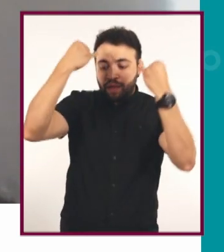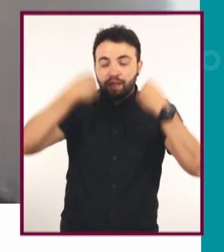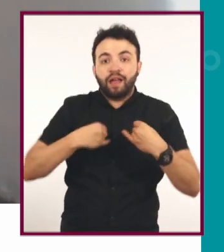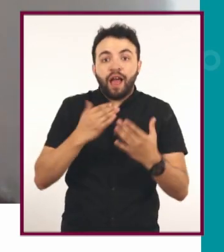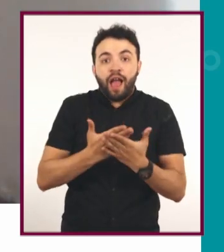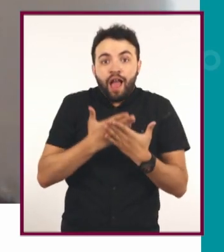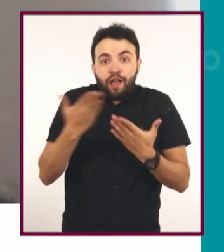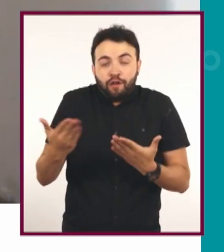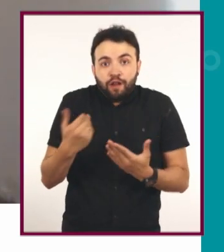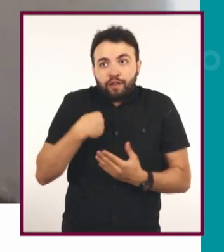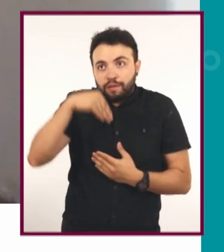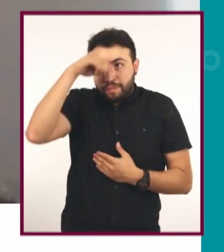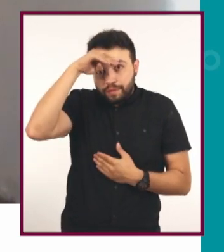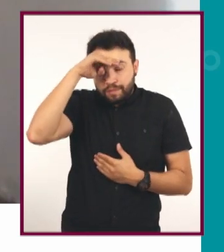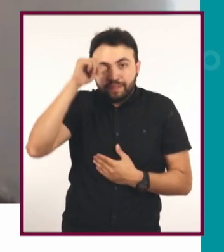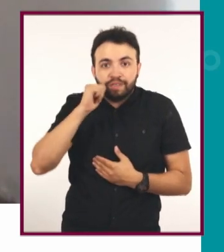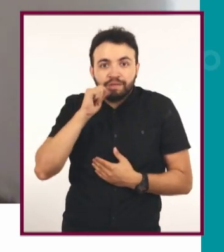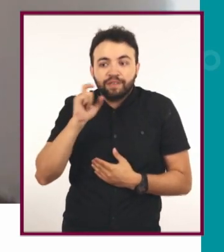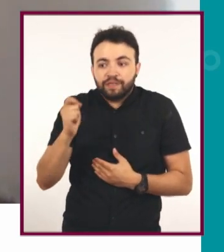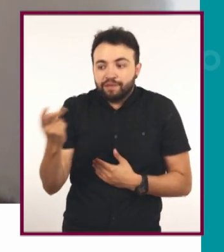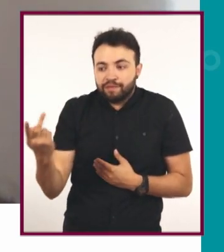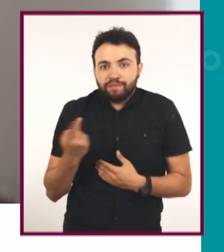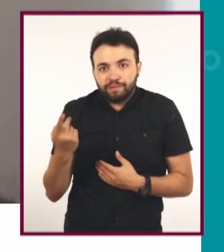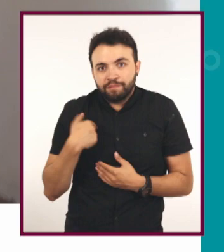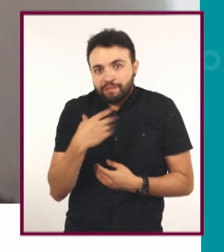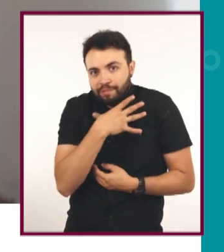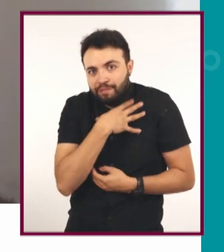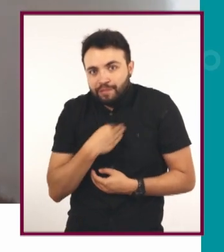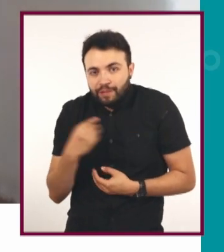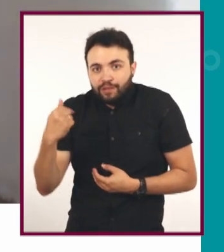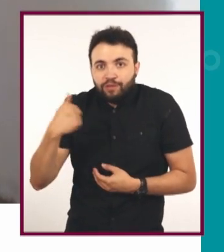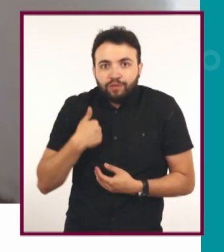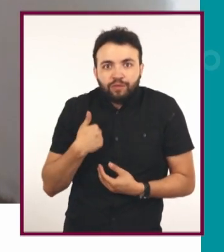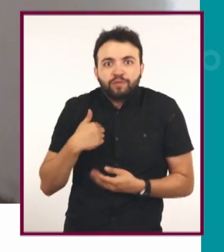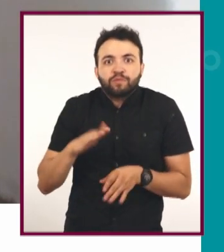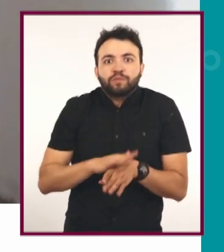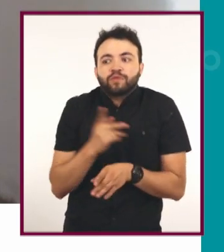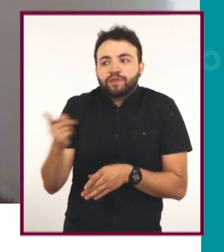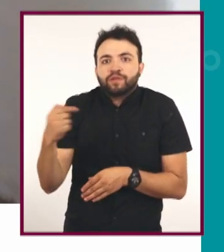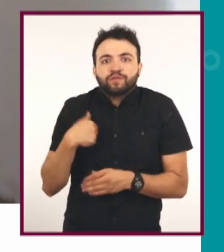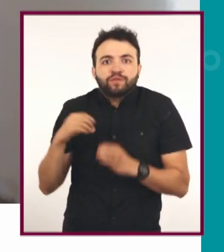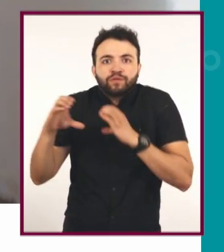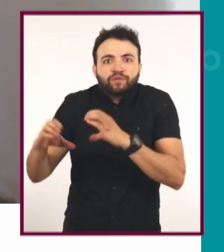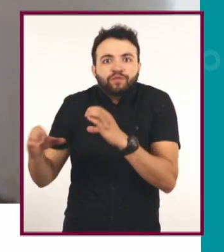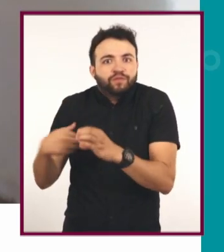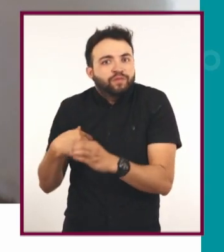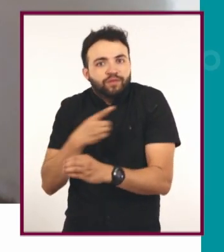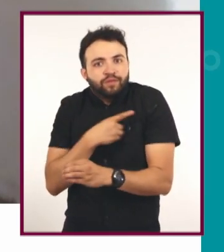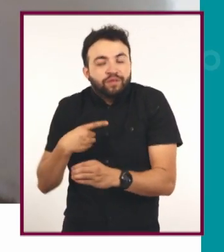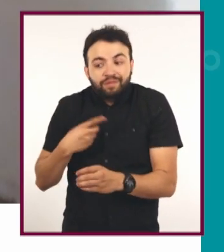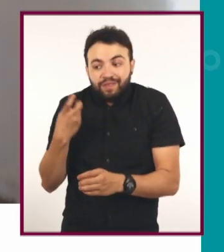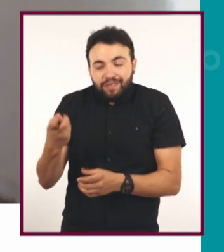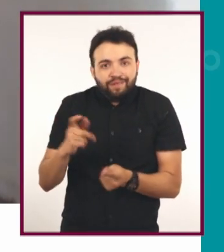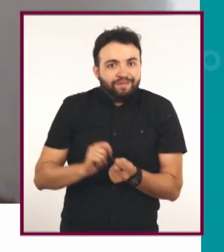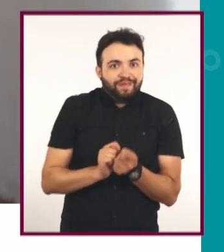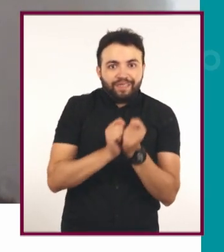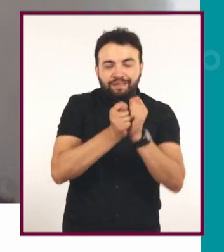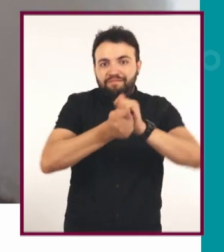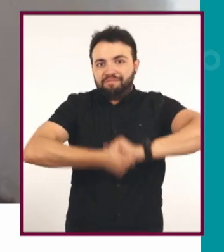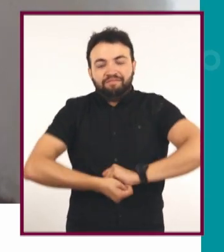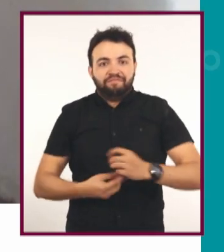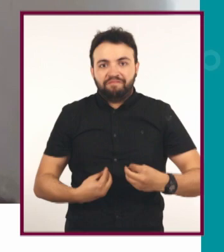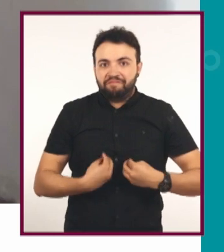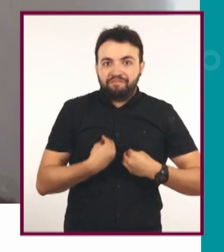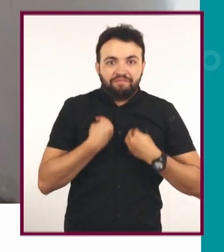las decisiones que tomas en tu vida ya no son solo para ti, sino que son también para alguien más, ¿no? Que depende 100% de ti. Entonces, eso sí es